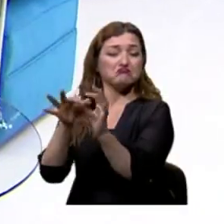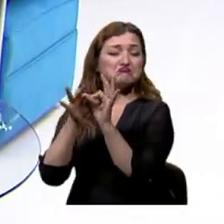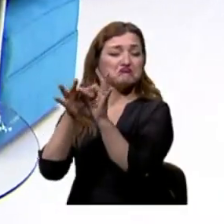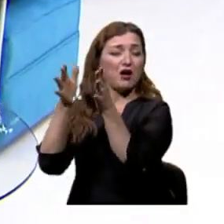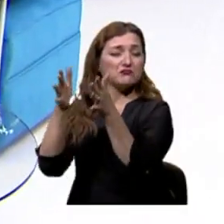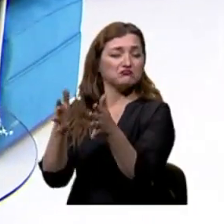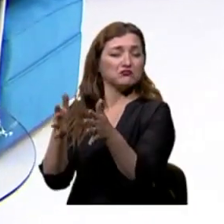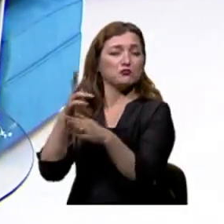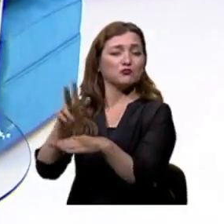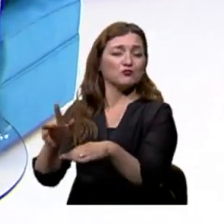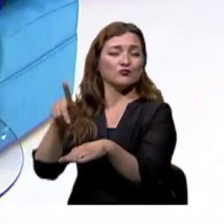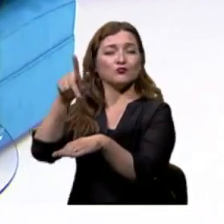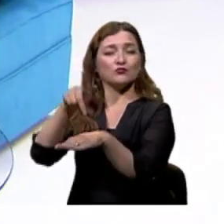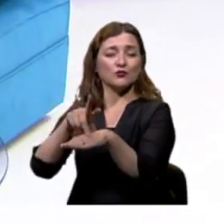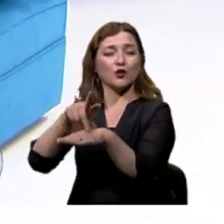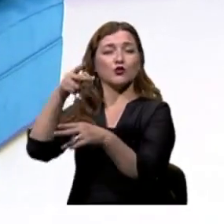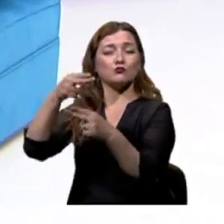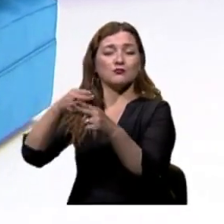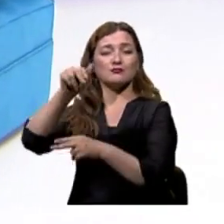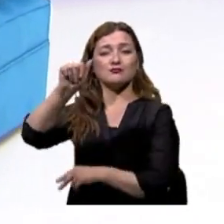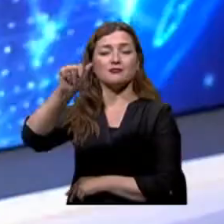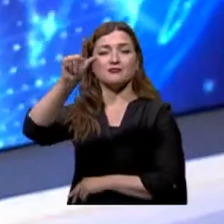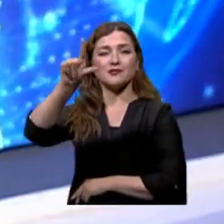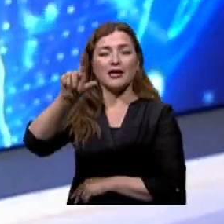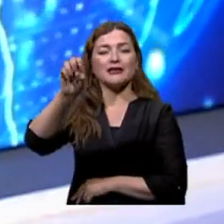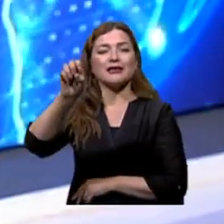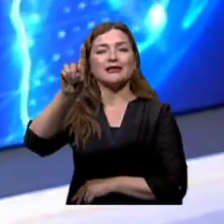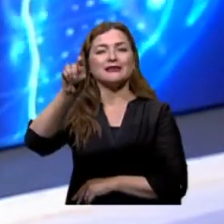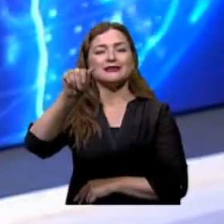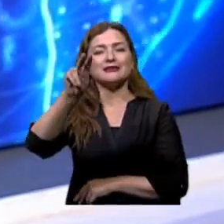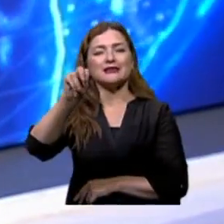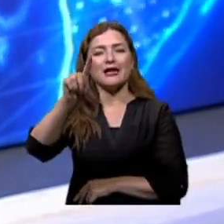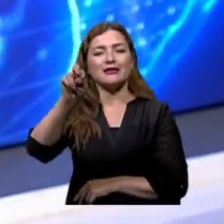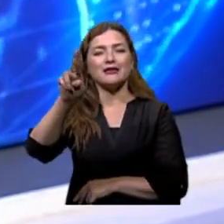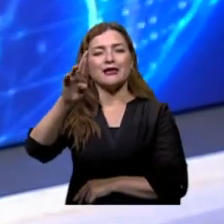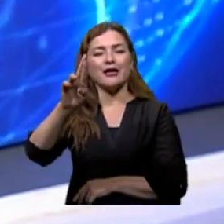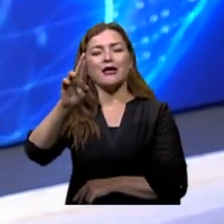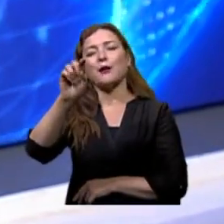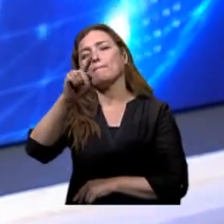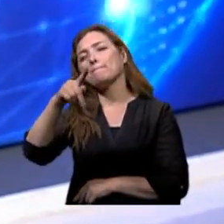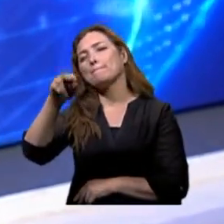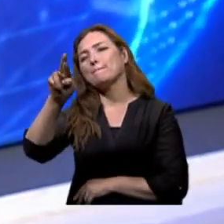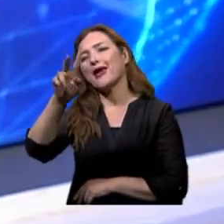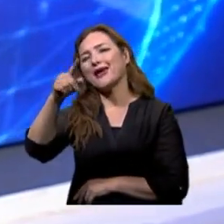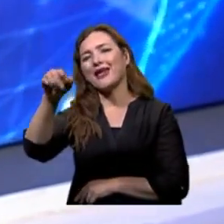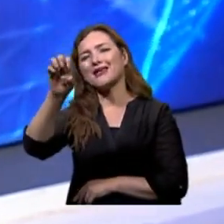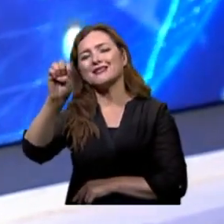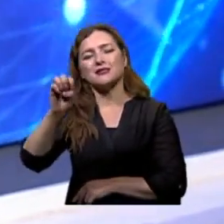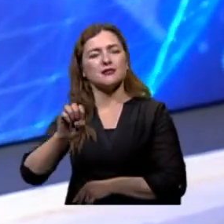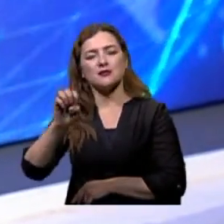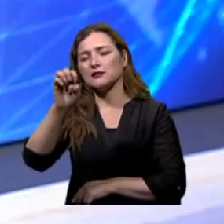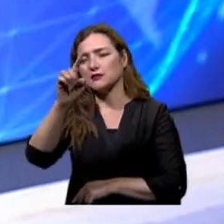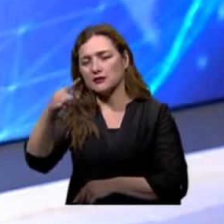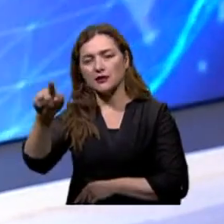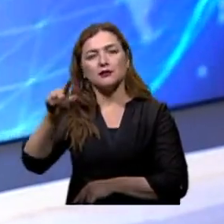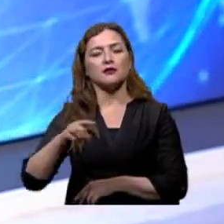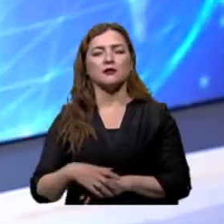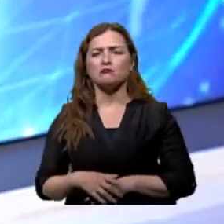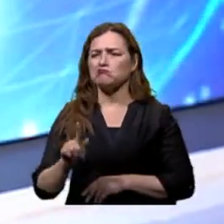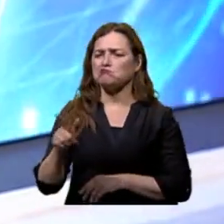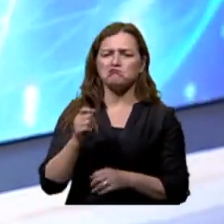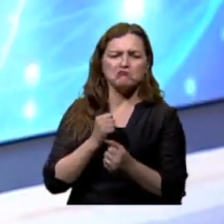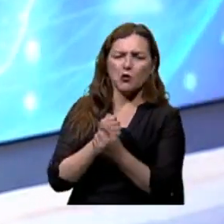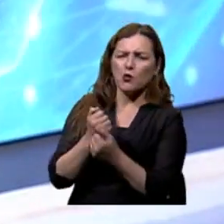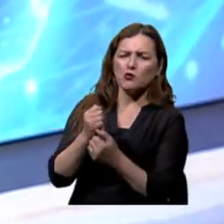Pérez, quien nos viene a hablar desde la especialidad sobre el tema de las amputaciones. Mi querido doctor Pérez, en el Ecuador, ¿qué tan frecuentes son